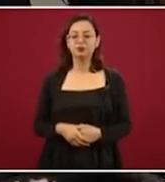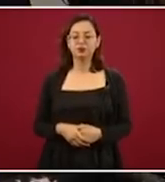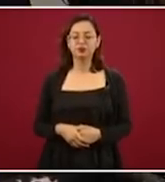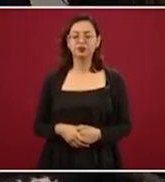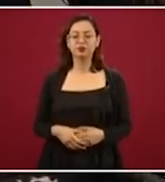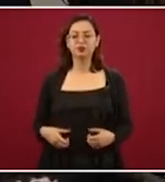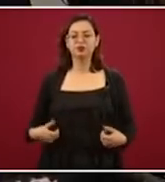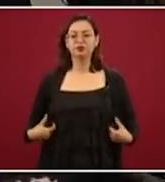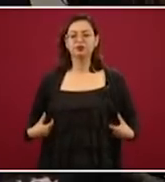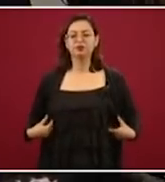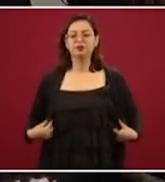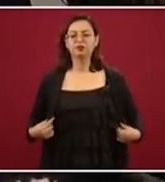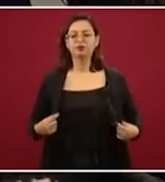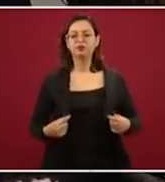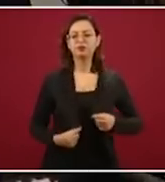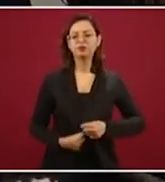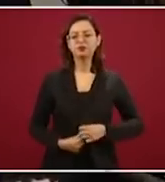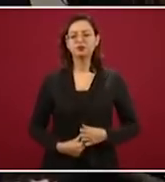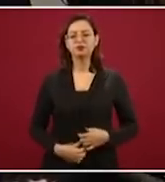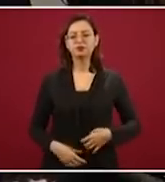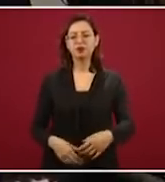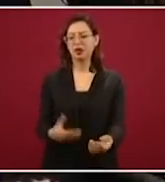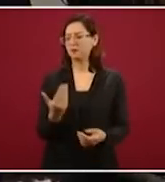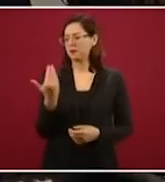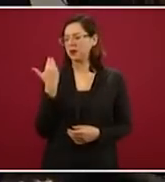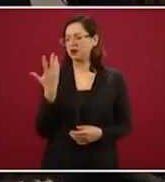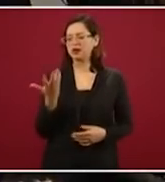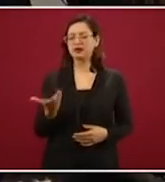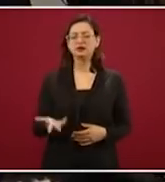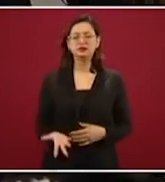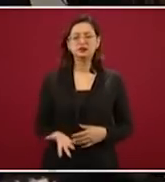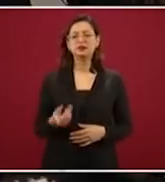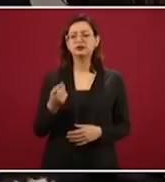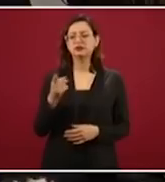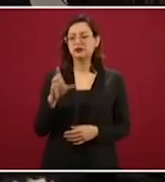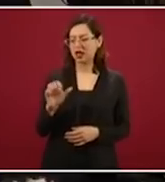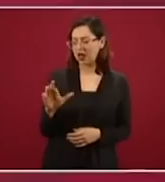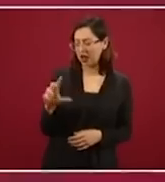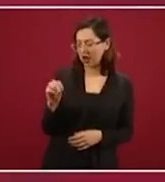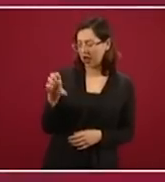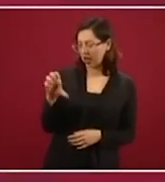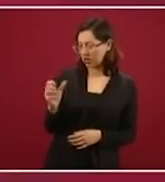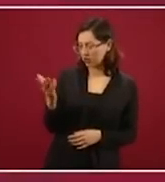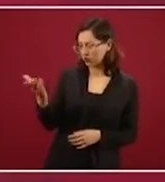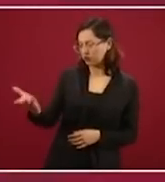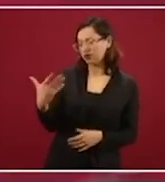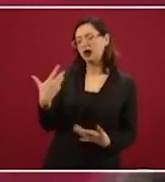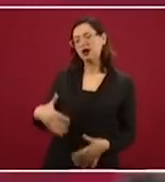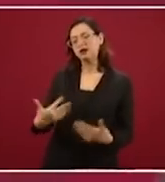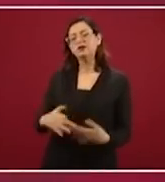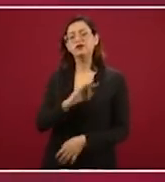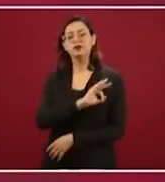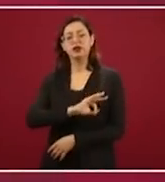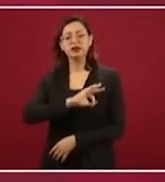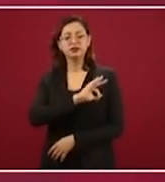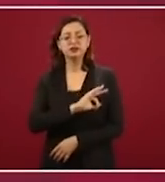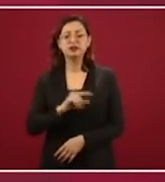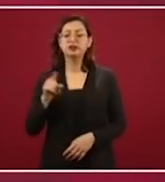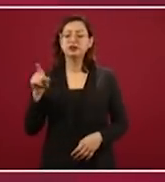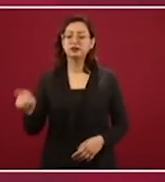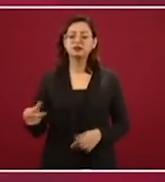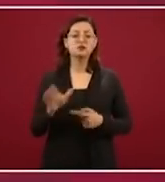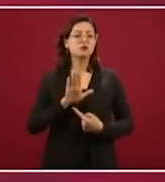Carlos Salazar, y lo felicito, dio a conocer un